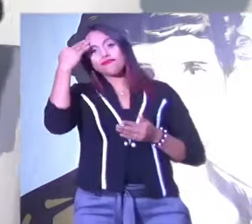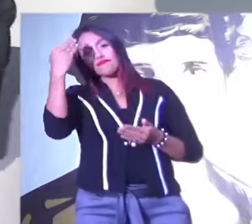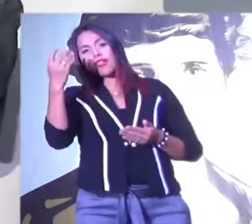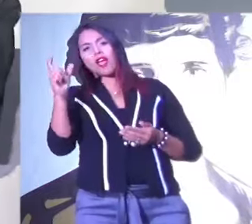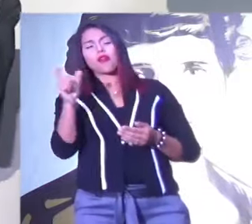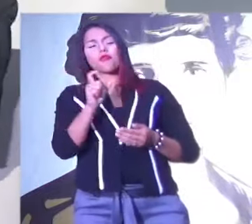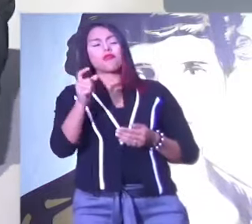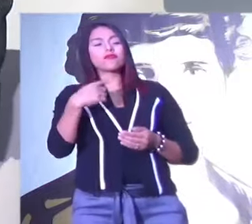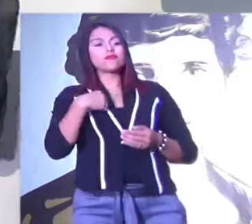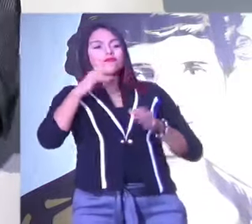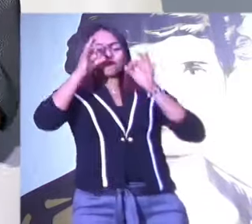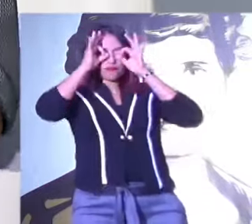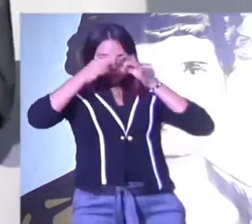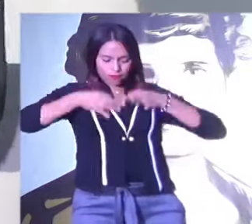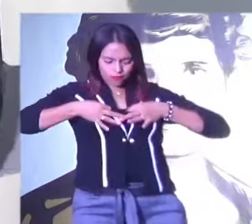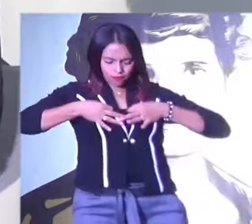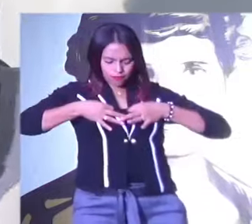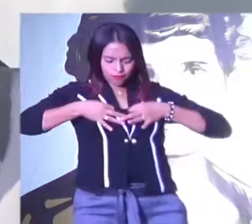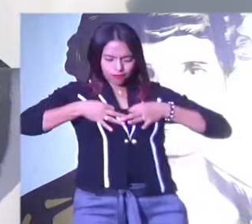mirada interior, pues lo que vi